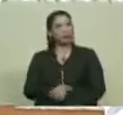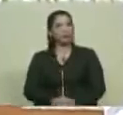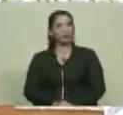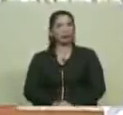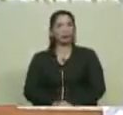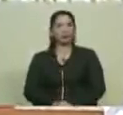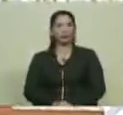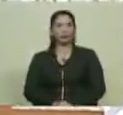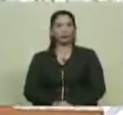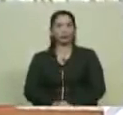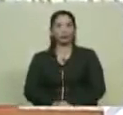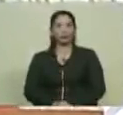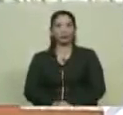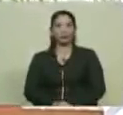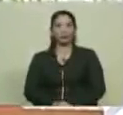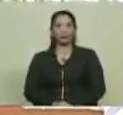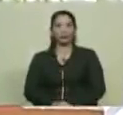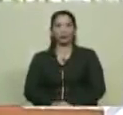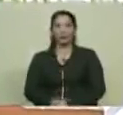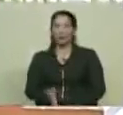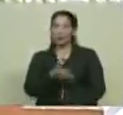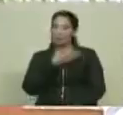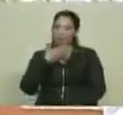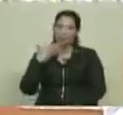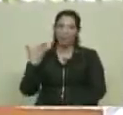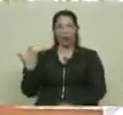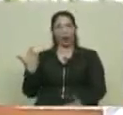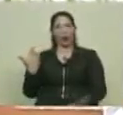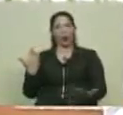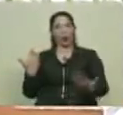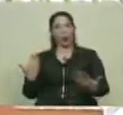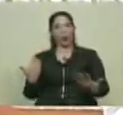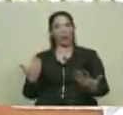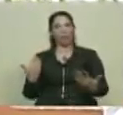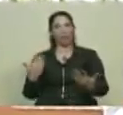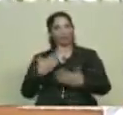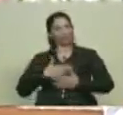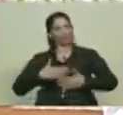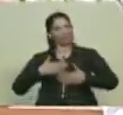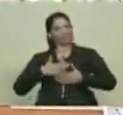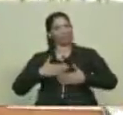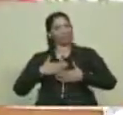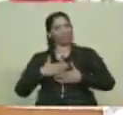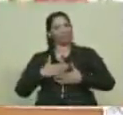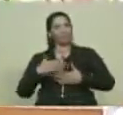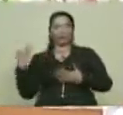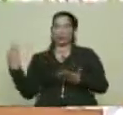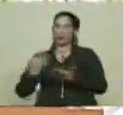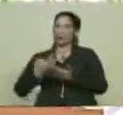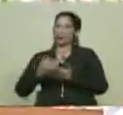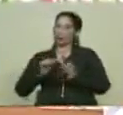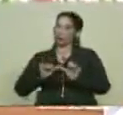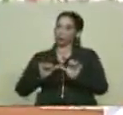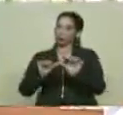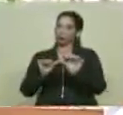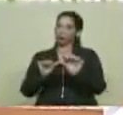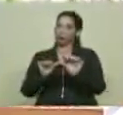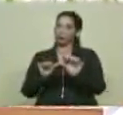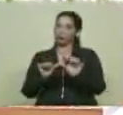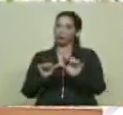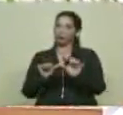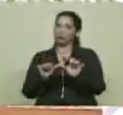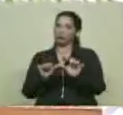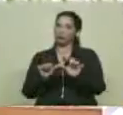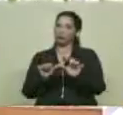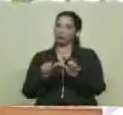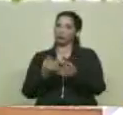con el mejor de los ánimos siempre, ¿no? Siempre con el mejor de los ánimos. Pero siempre preservando en